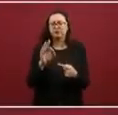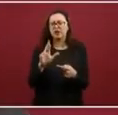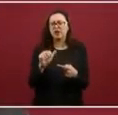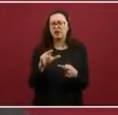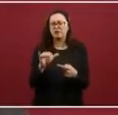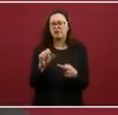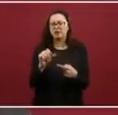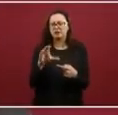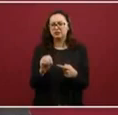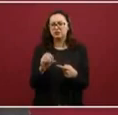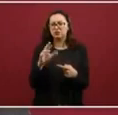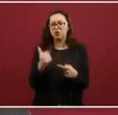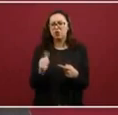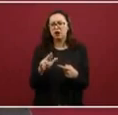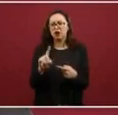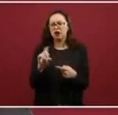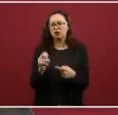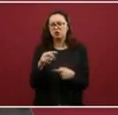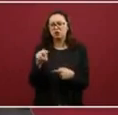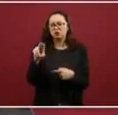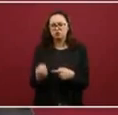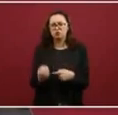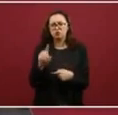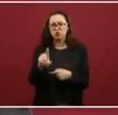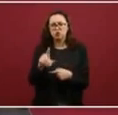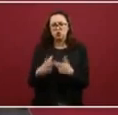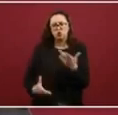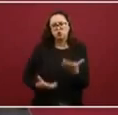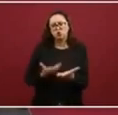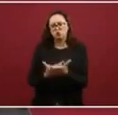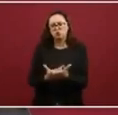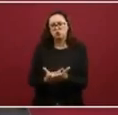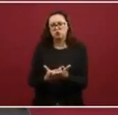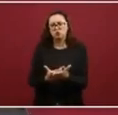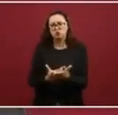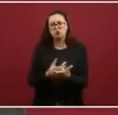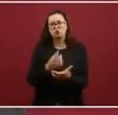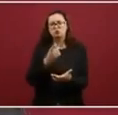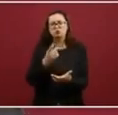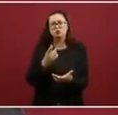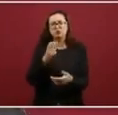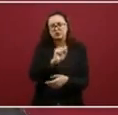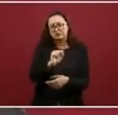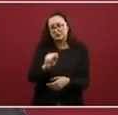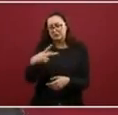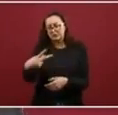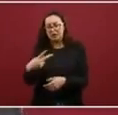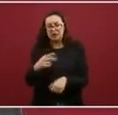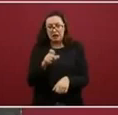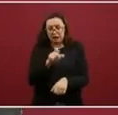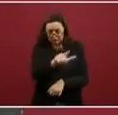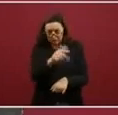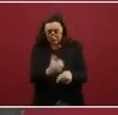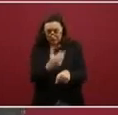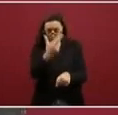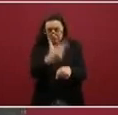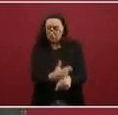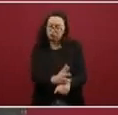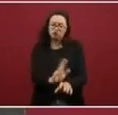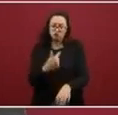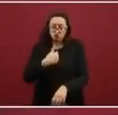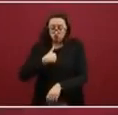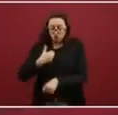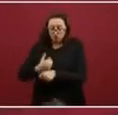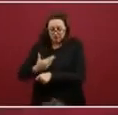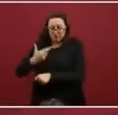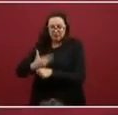propuesto en 2002 y él no estuvo en la policía, el que estuvo en la policía fui yo. Y después pero eso no quiere decir que la Cancillería tenga un perfil